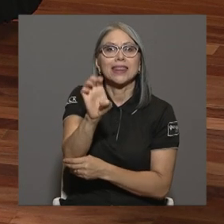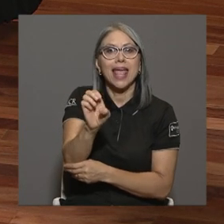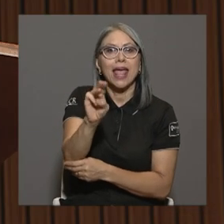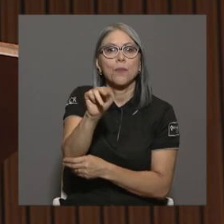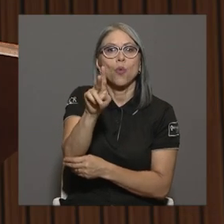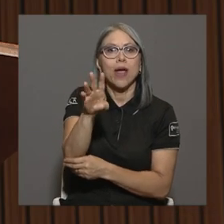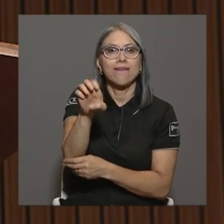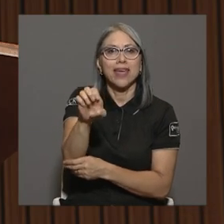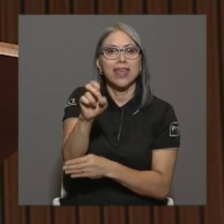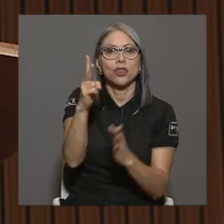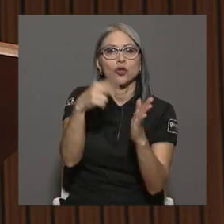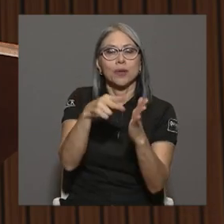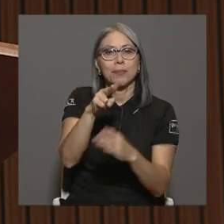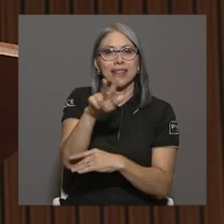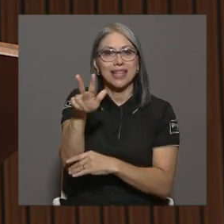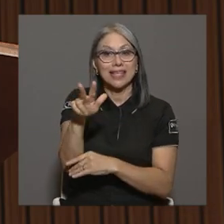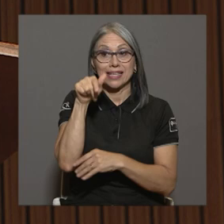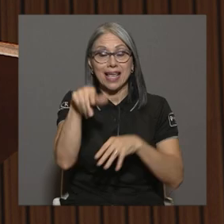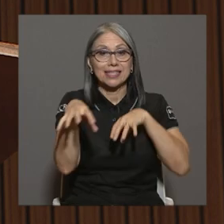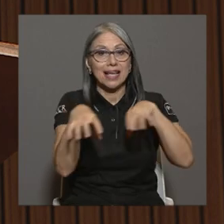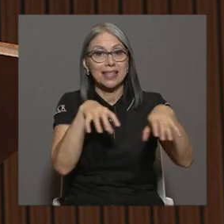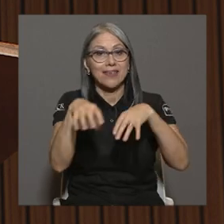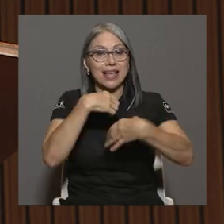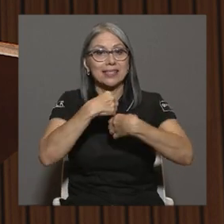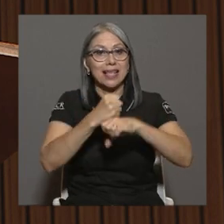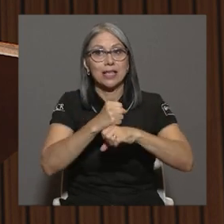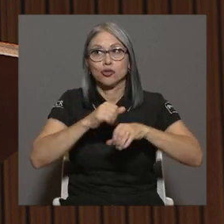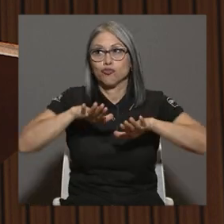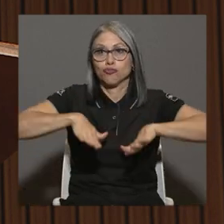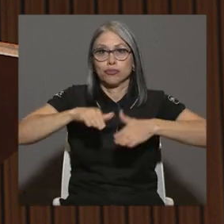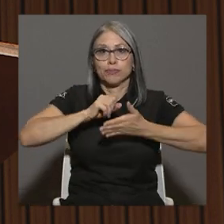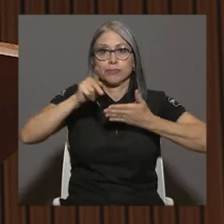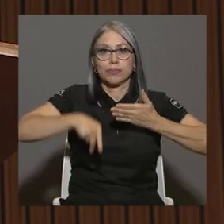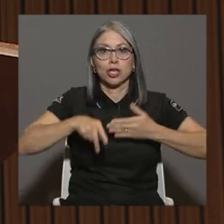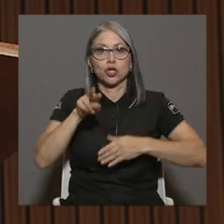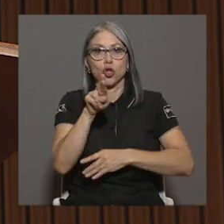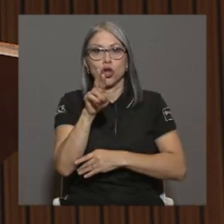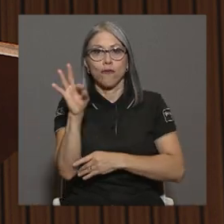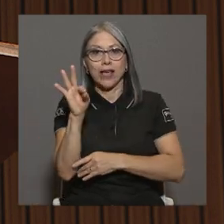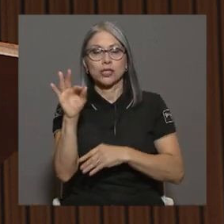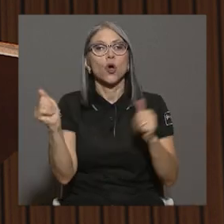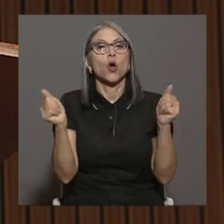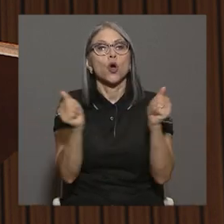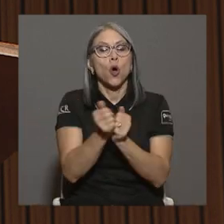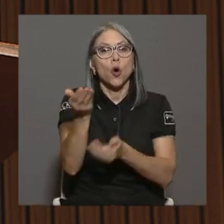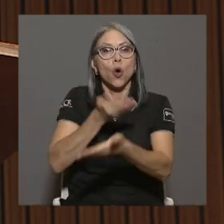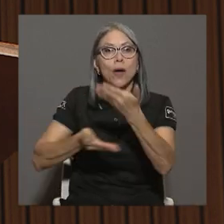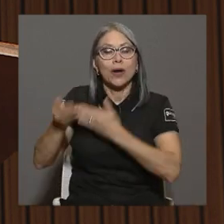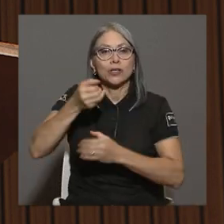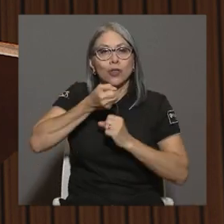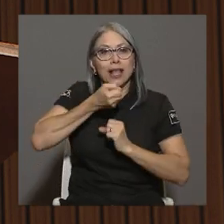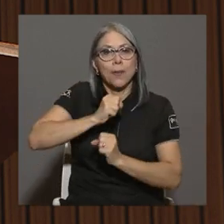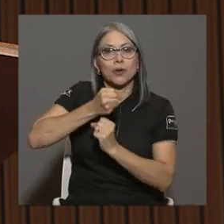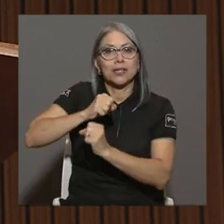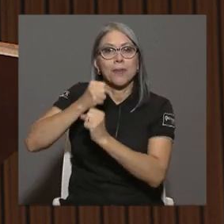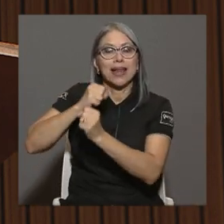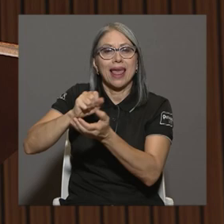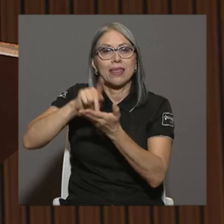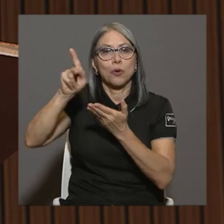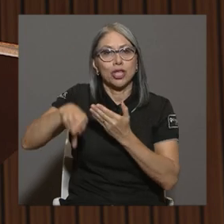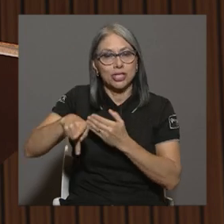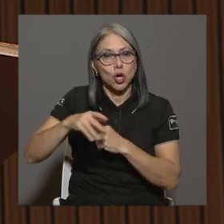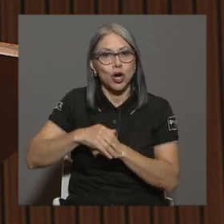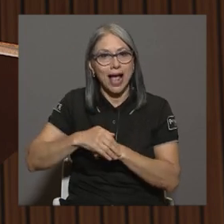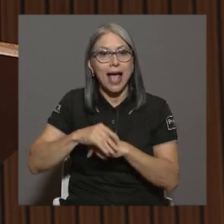2023. Esta actividad tuvo lugar en la sede de Rodrigo Facio, en colaboración con la Municipalidad de Monte de